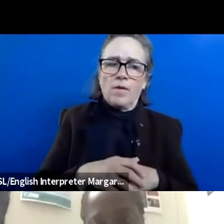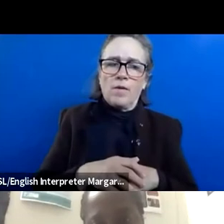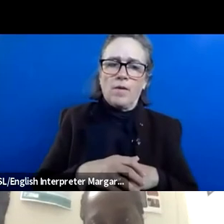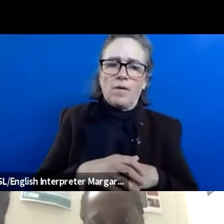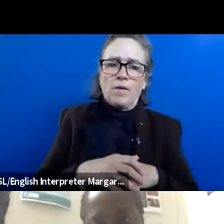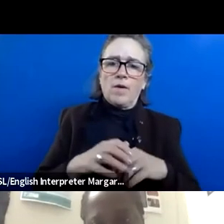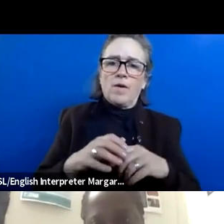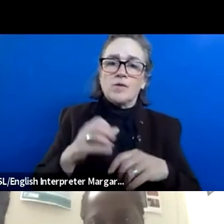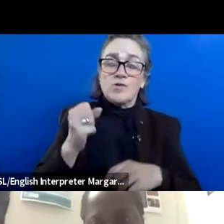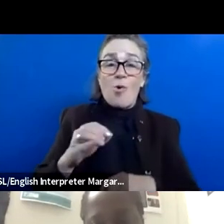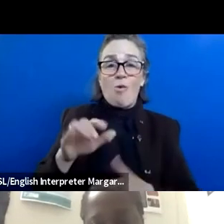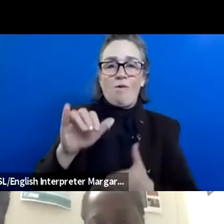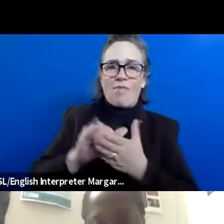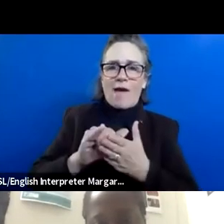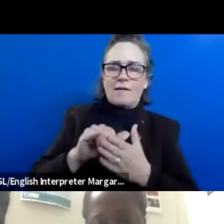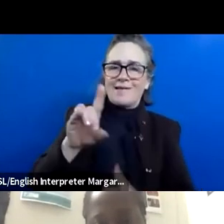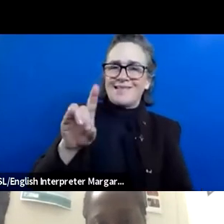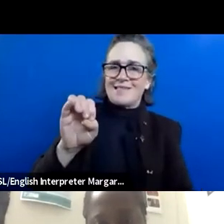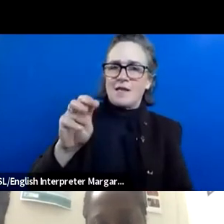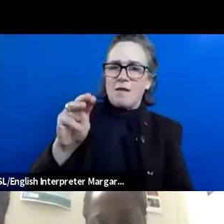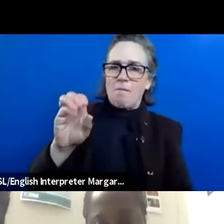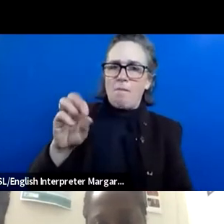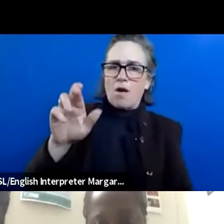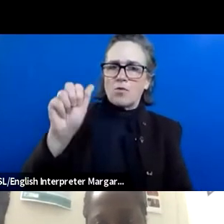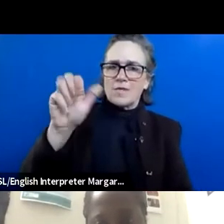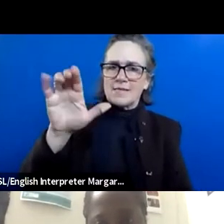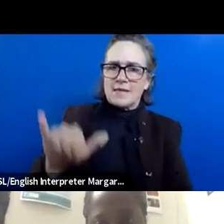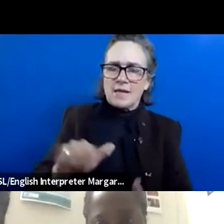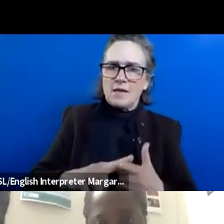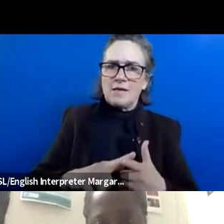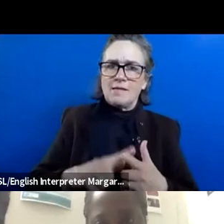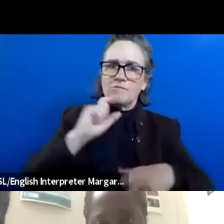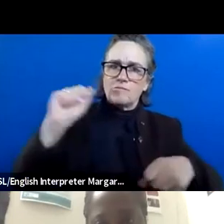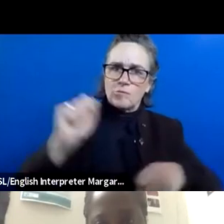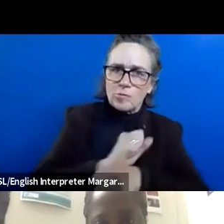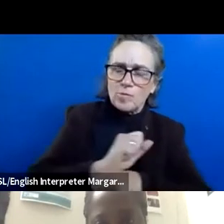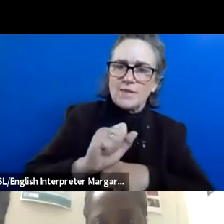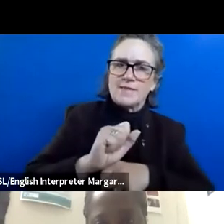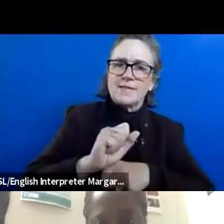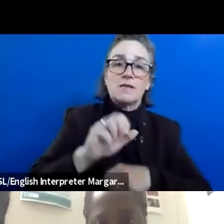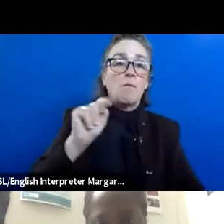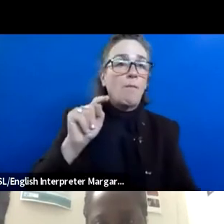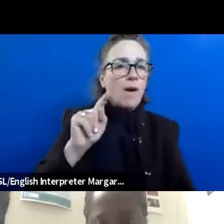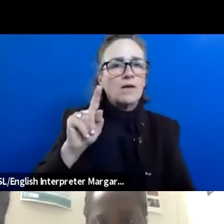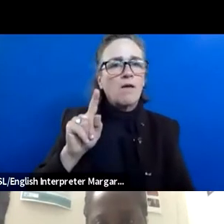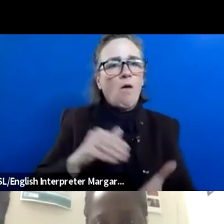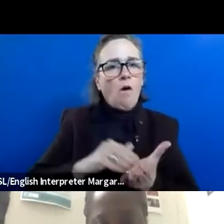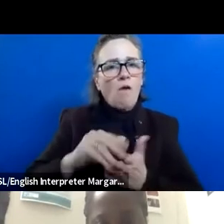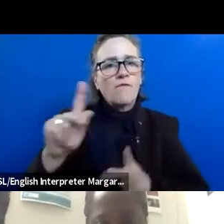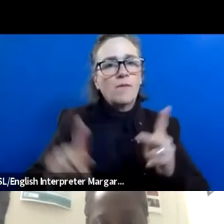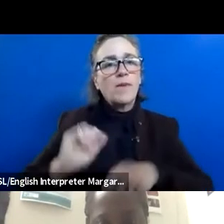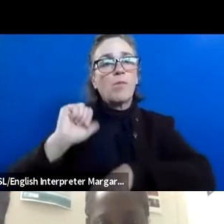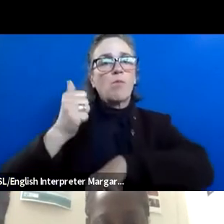hablado de democracia, pero desde una supremacía racial que no reivindica y que no llena y que no significa nada para